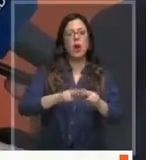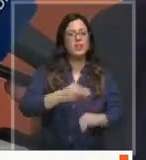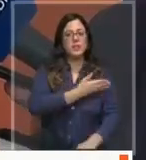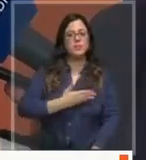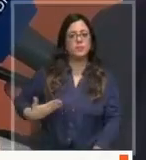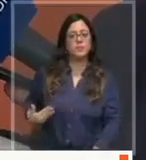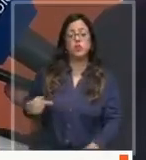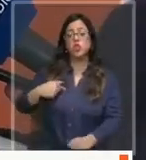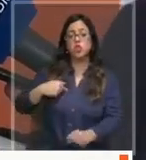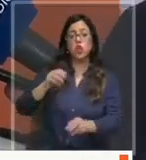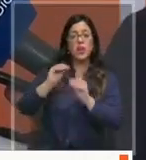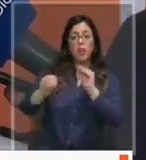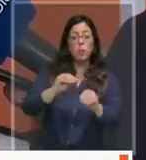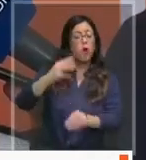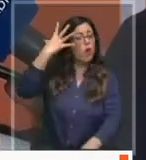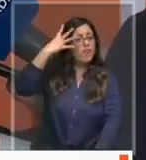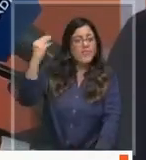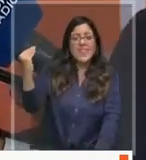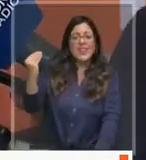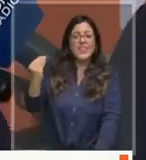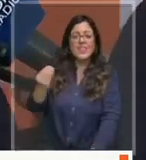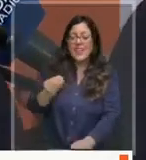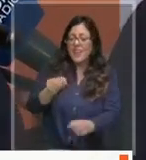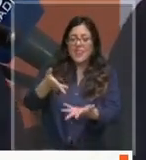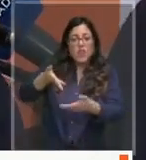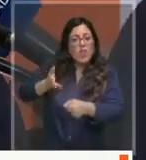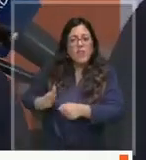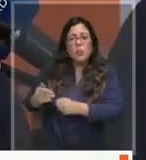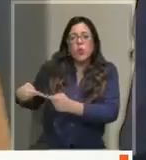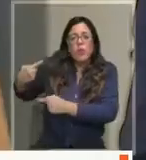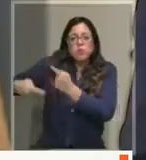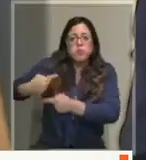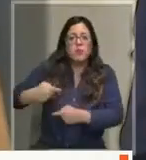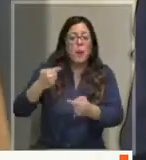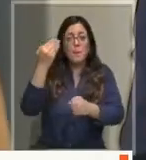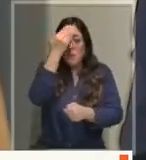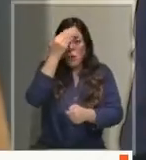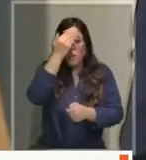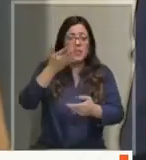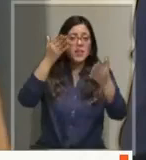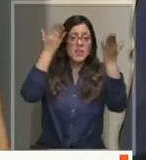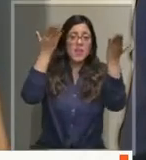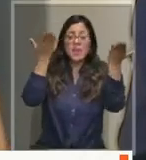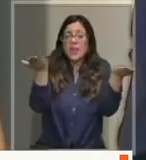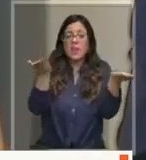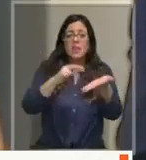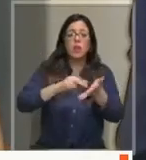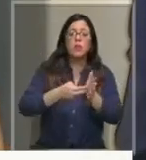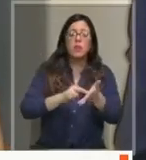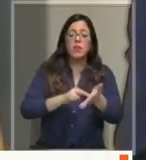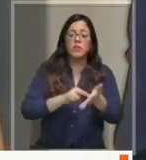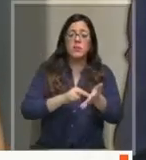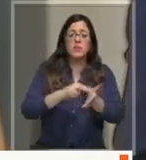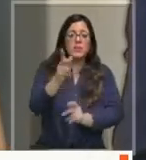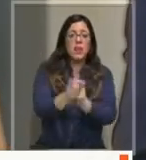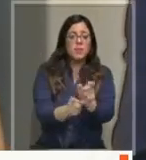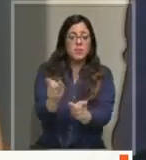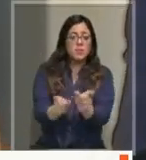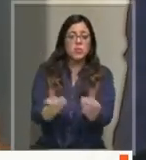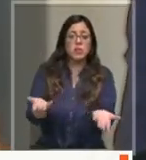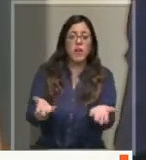le recomendaría al gobierno olvidarse del legado y preocuparse de los problemas de la gente Bueno creo que Respecto a los legados